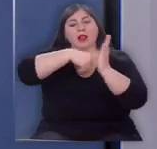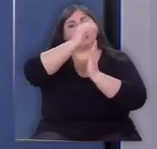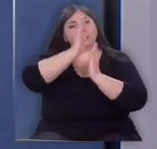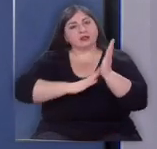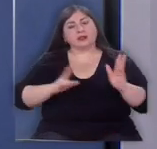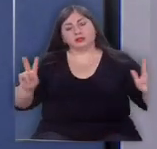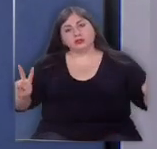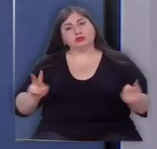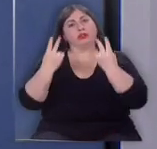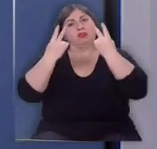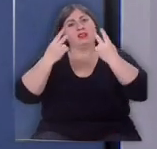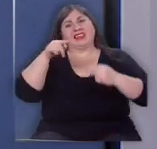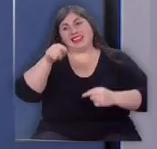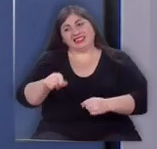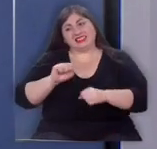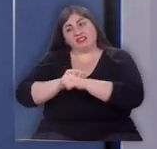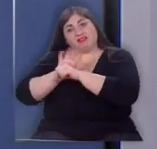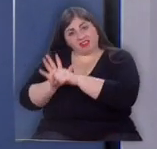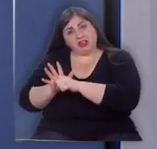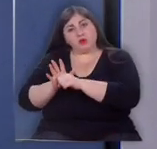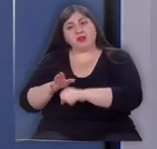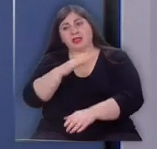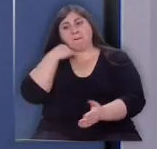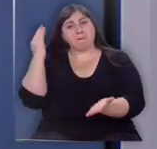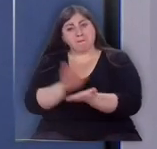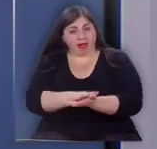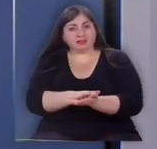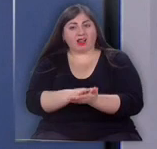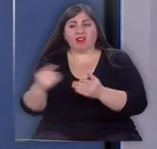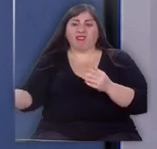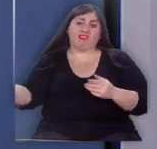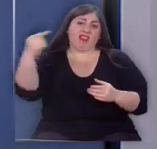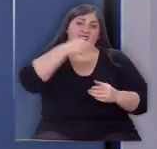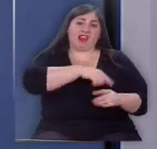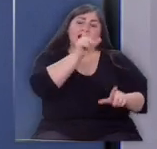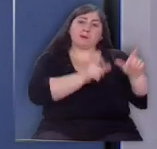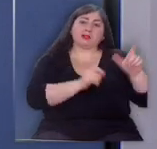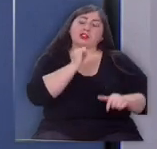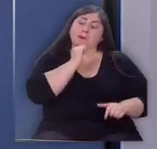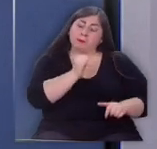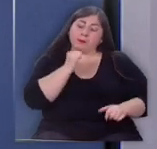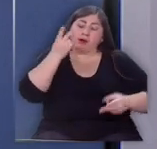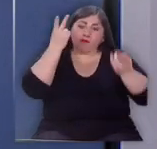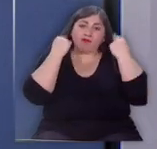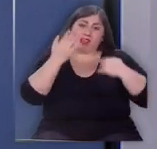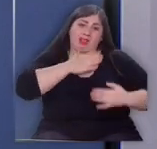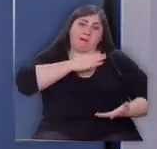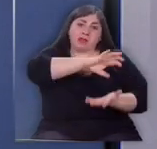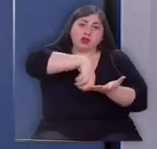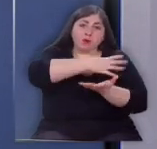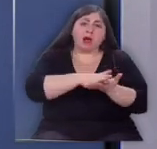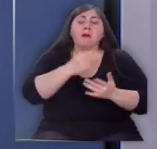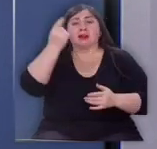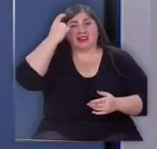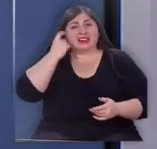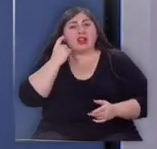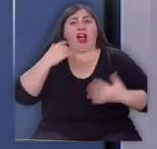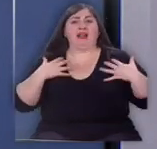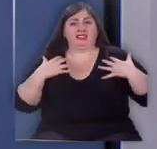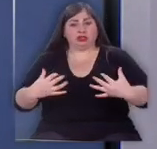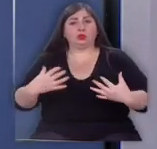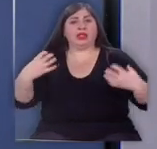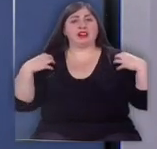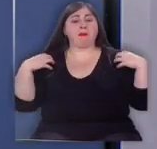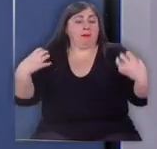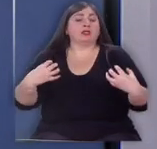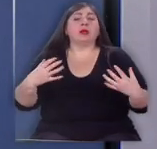mata, me preocupa mucho que vaya a llegar a la gente tan humilde de mi comuna. Por eso creo que actitudes tan irresponsables como